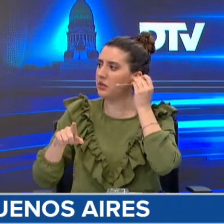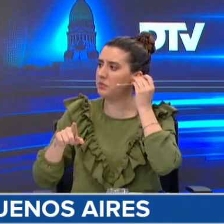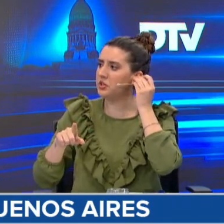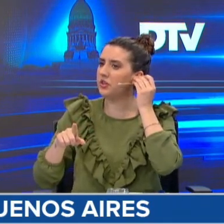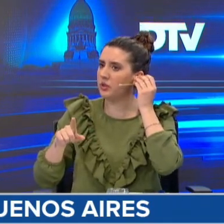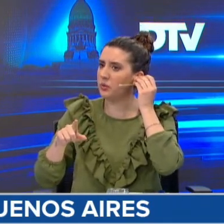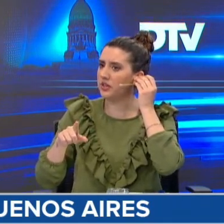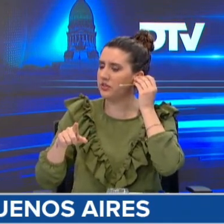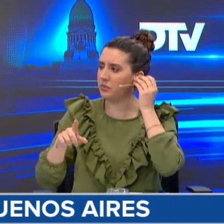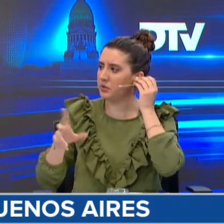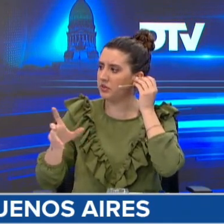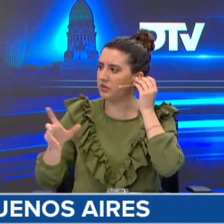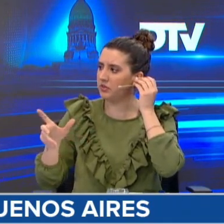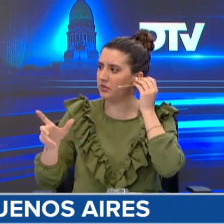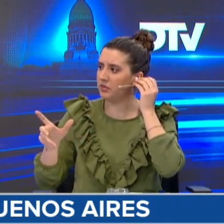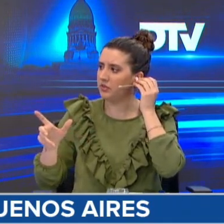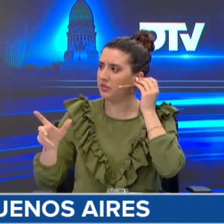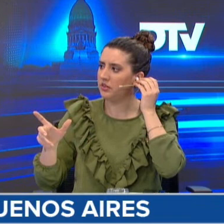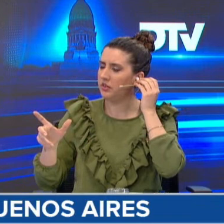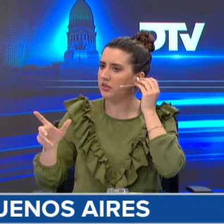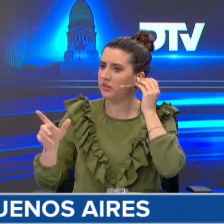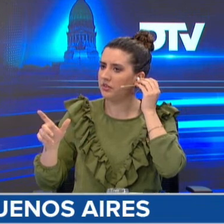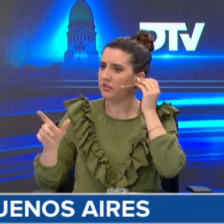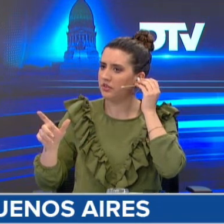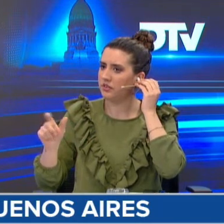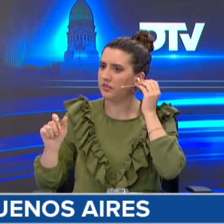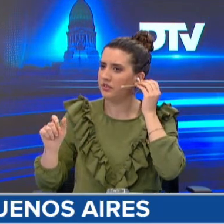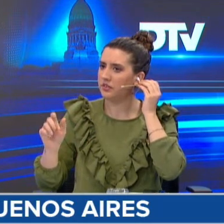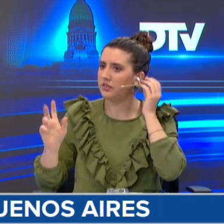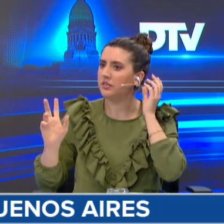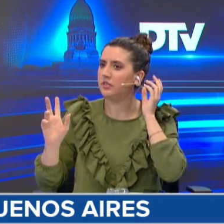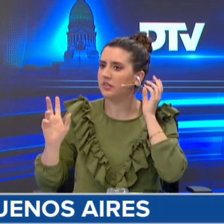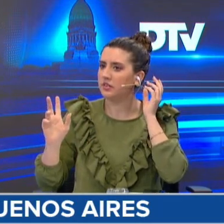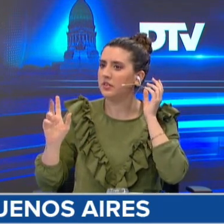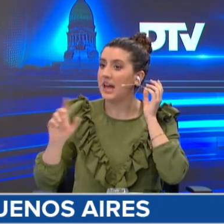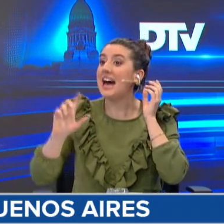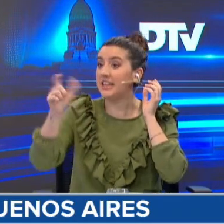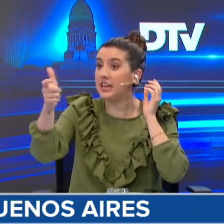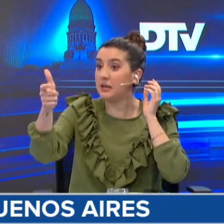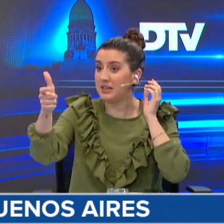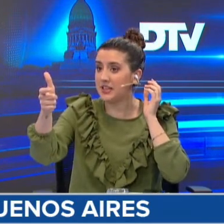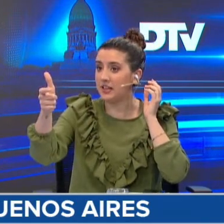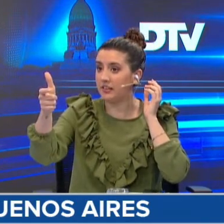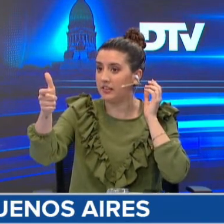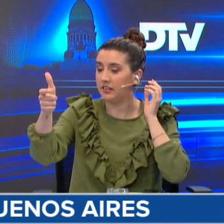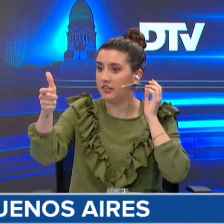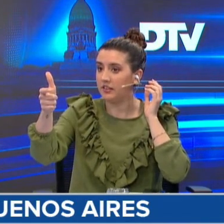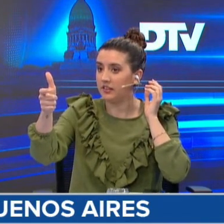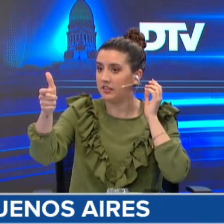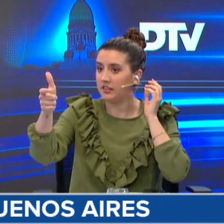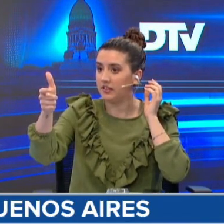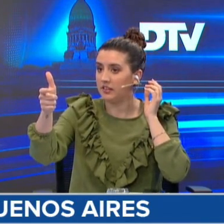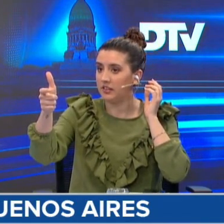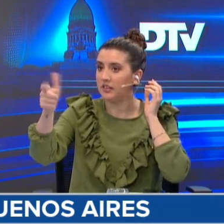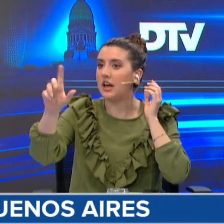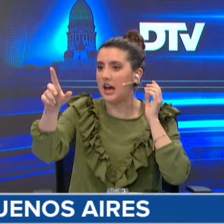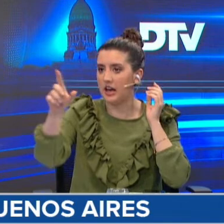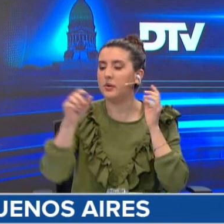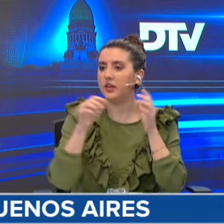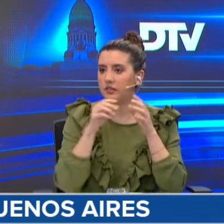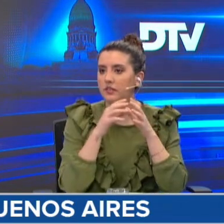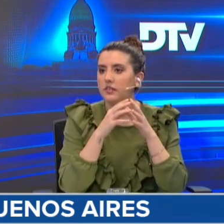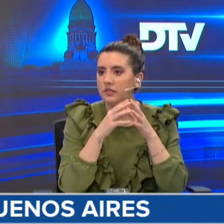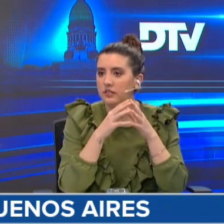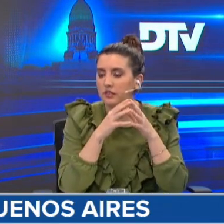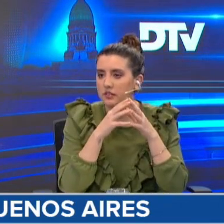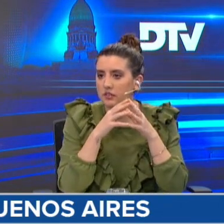por la comisión de educación, por eso. No, es que todavía no pasó por eso. Ah, tiene que pasar. Y debería pasar, sí,